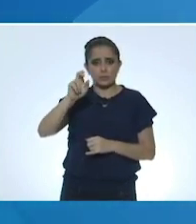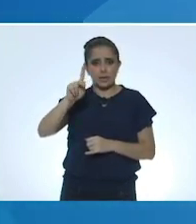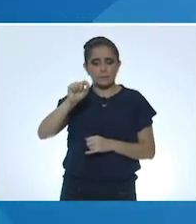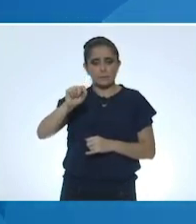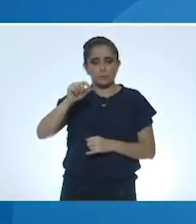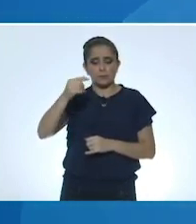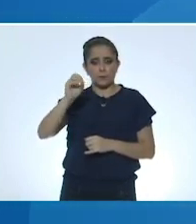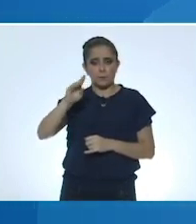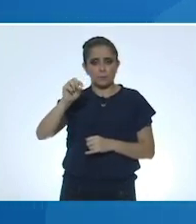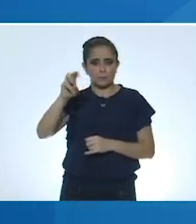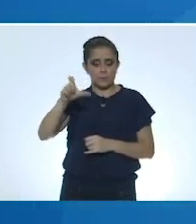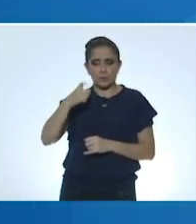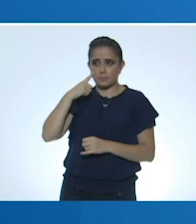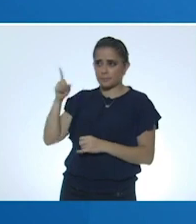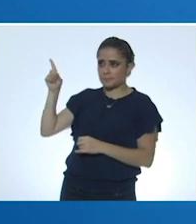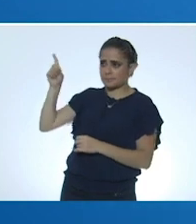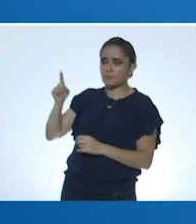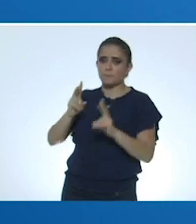conalitec.sep.gov.mx.